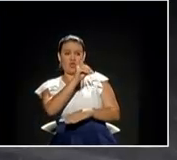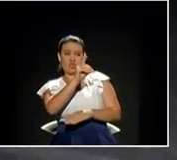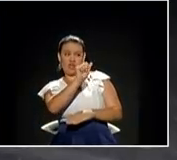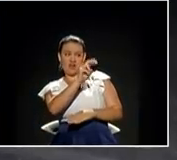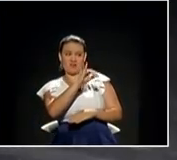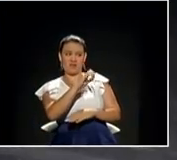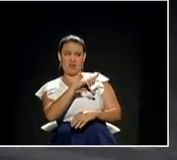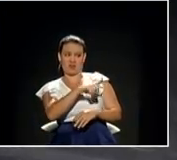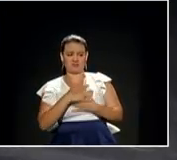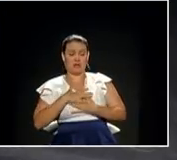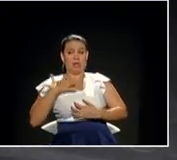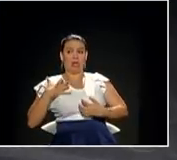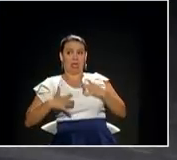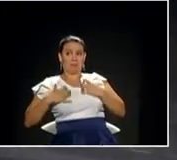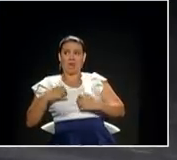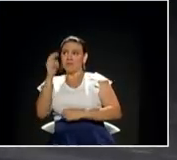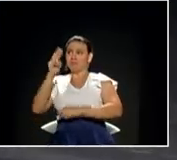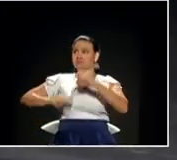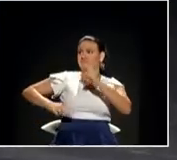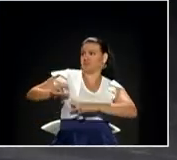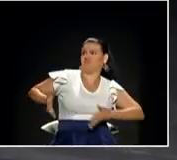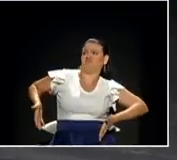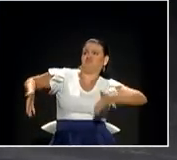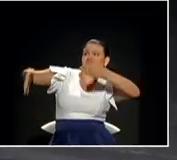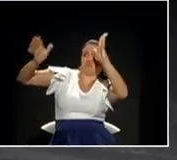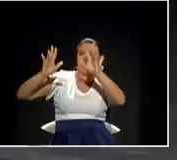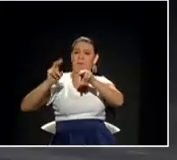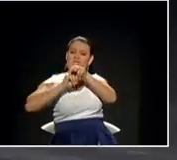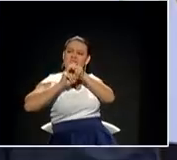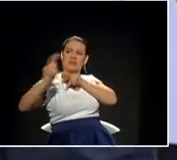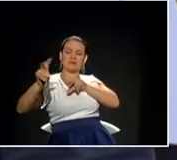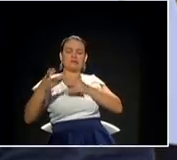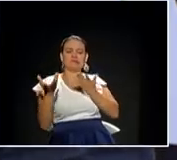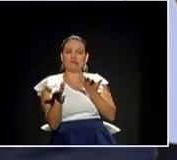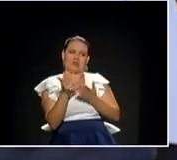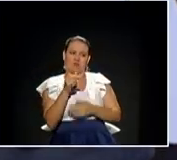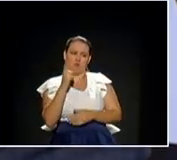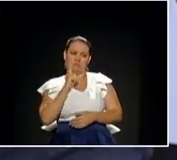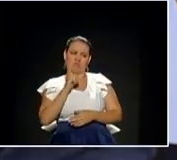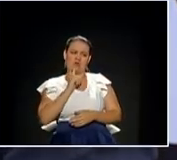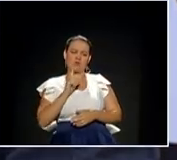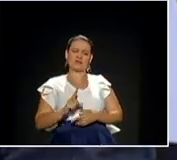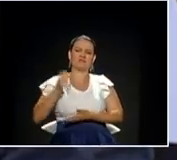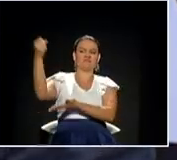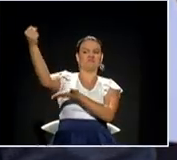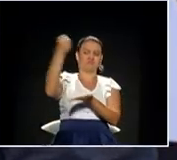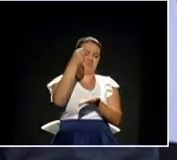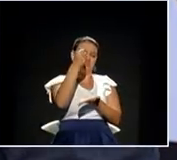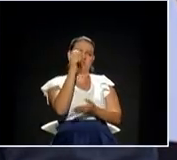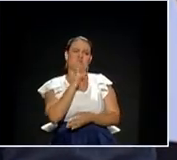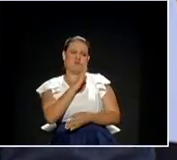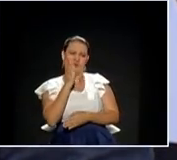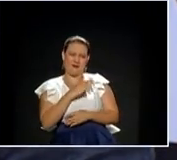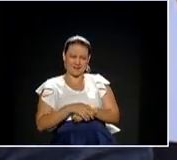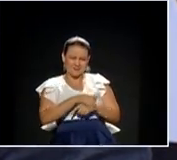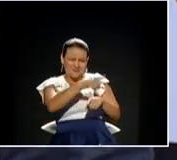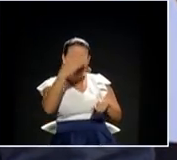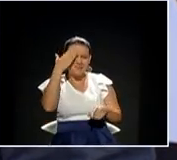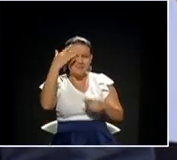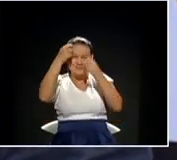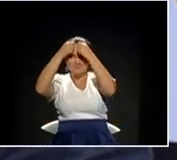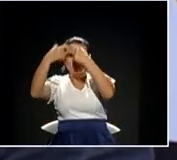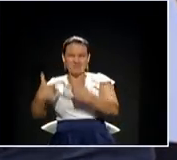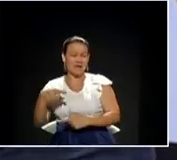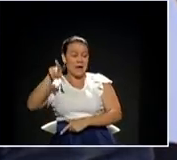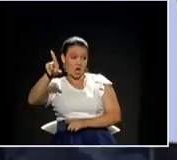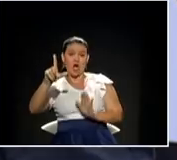no somos mentirosos no hay los recursos para hacer y si usted conoce el estado ya trabaja en el estado el hecho de que hay una